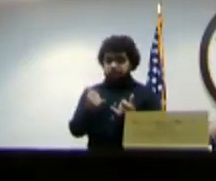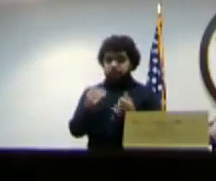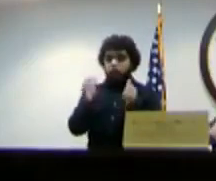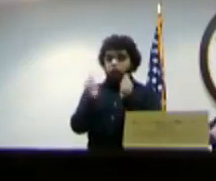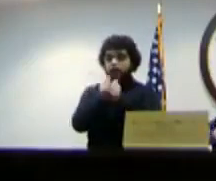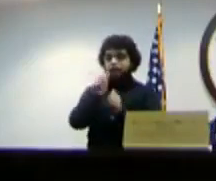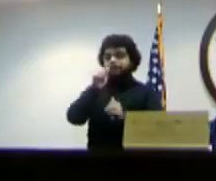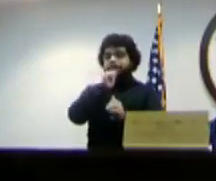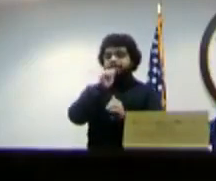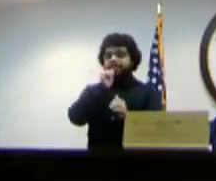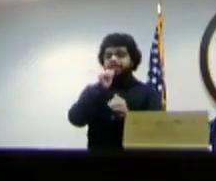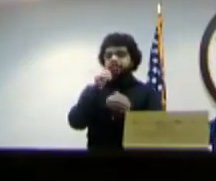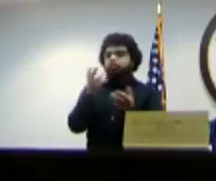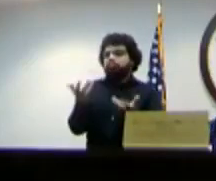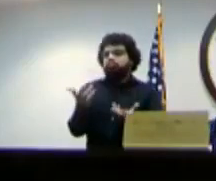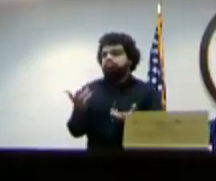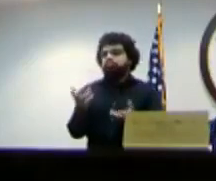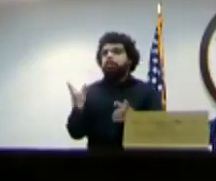privatización?